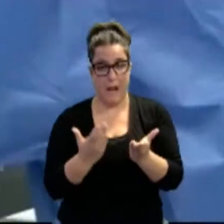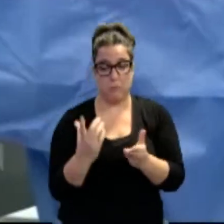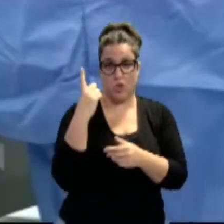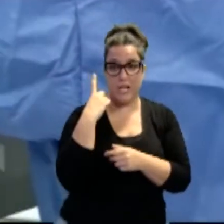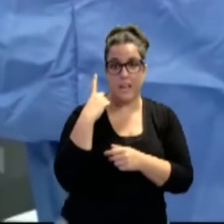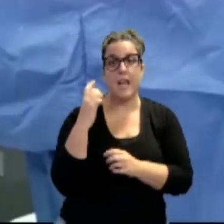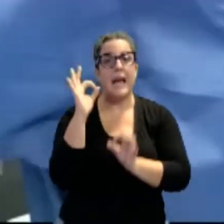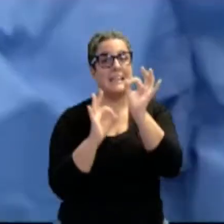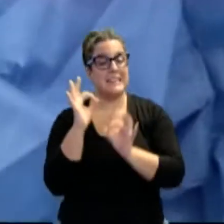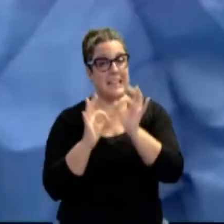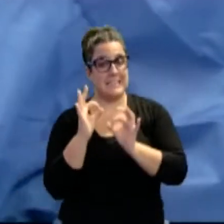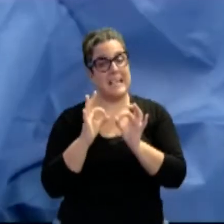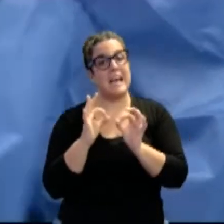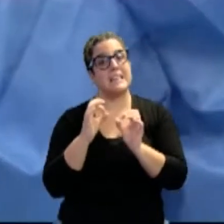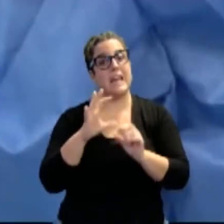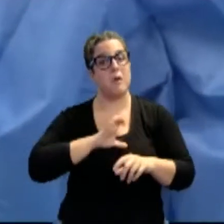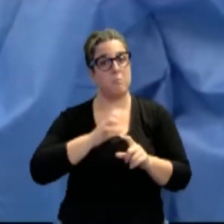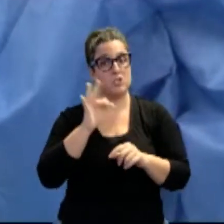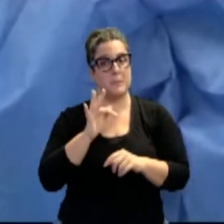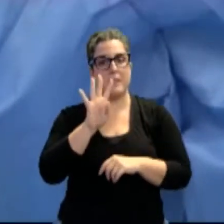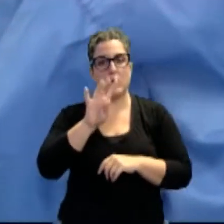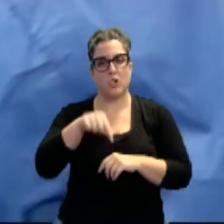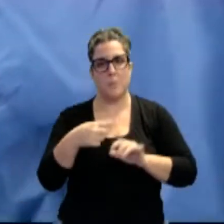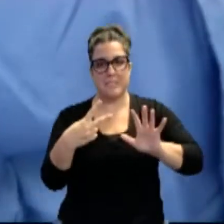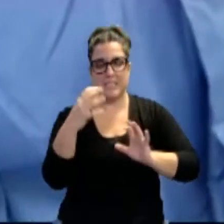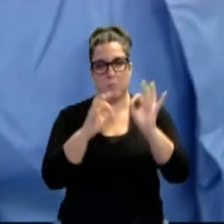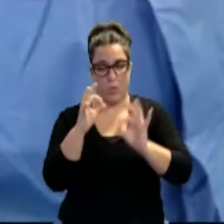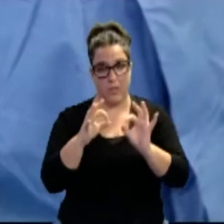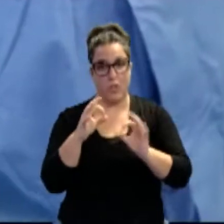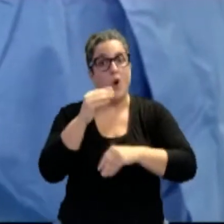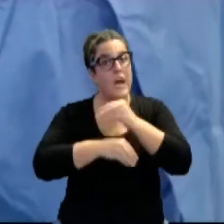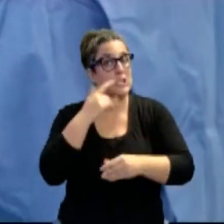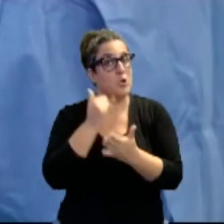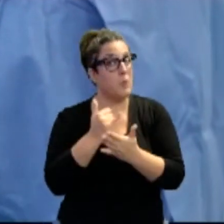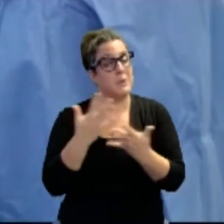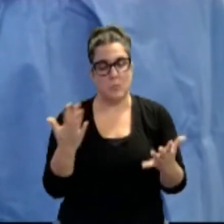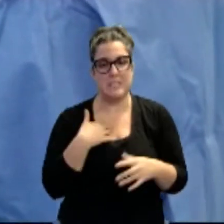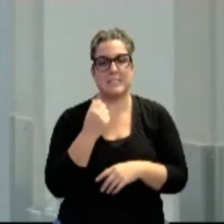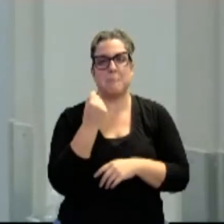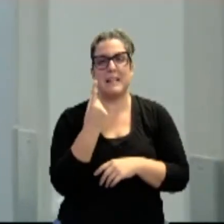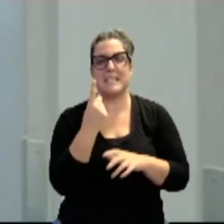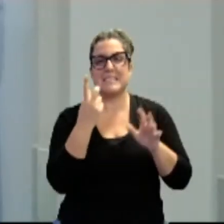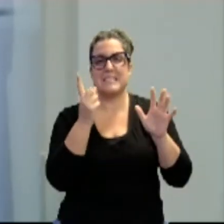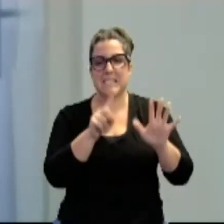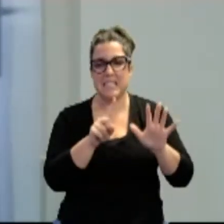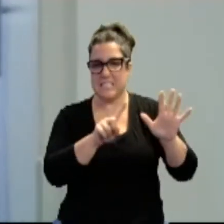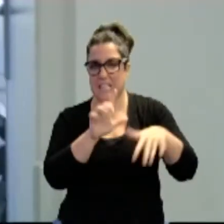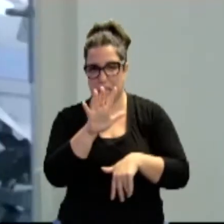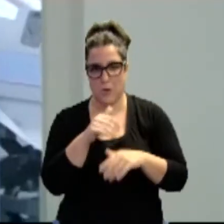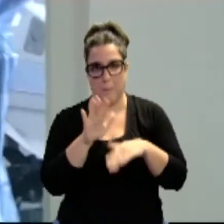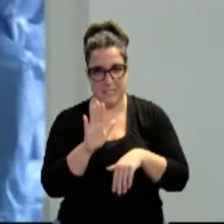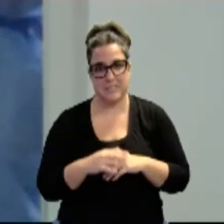de positividad bajó, eso sí, al 4,7% después de realizar más de 1.665 pruebas.